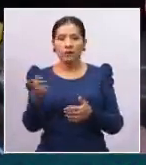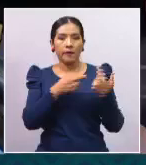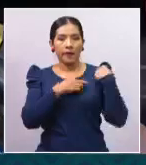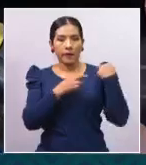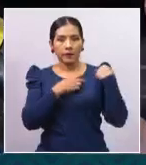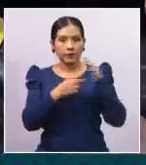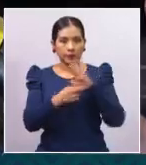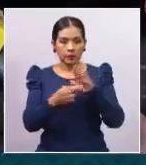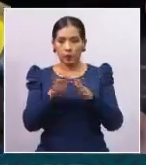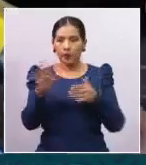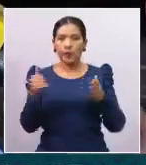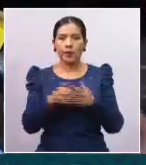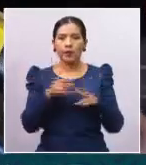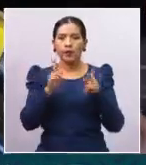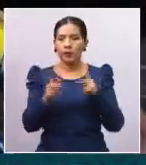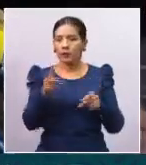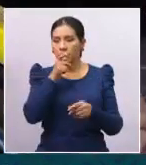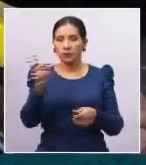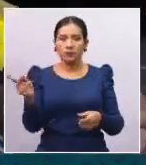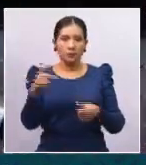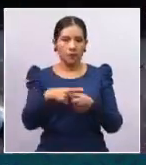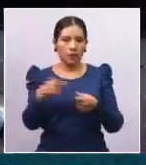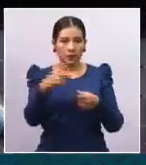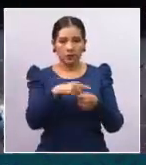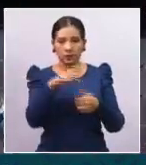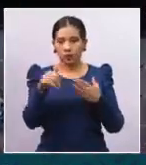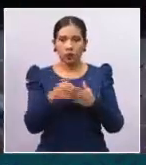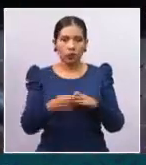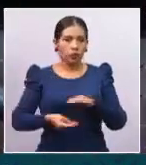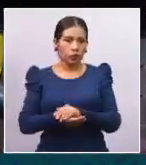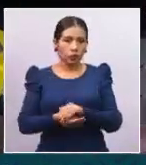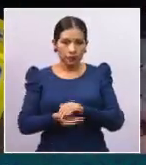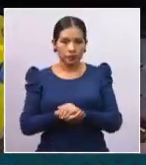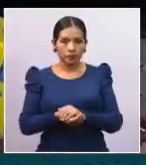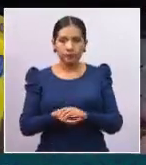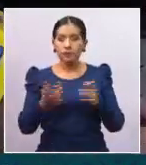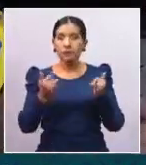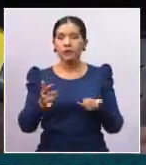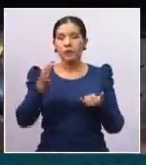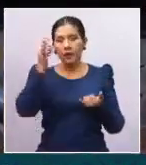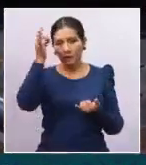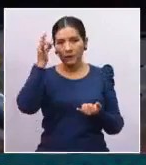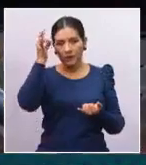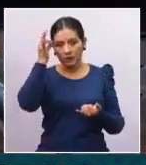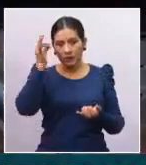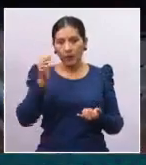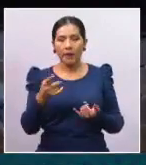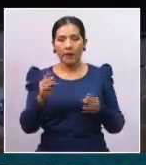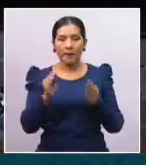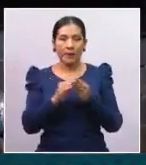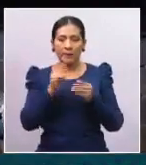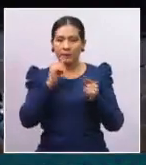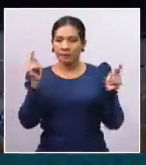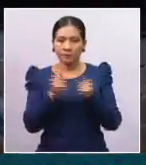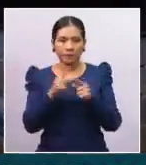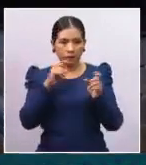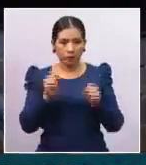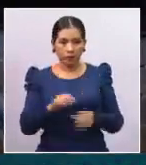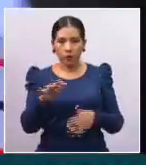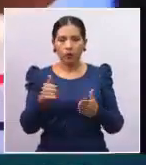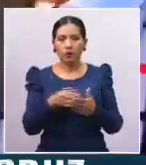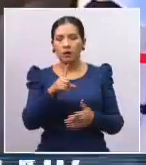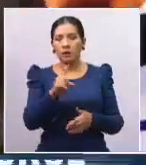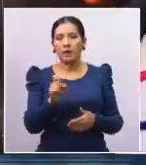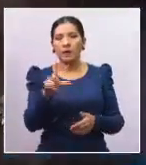todos los involucrados en esta red de corrupción. La fiscalía lo mínimo que puede hacer es pedir 180 días de detención